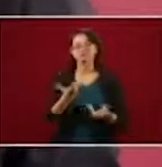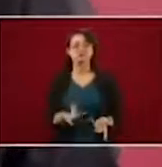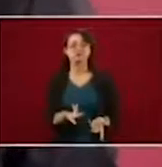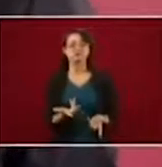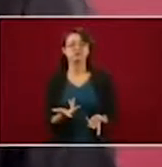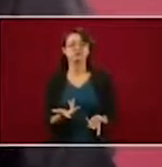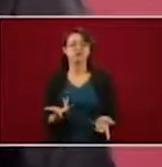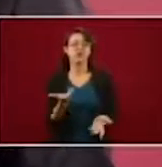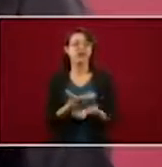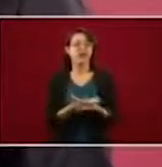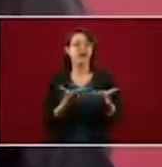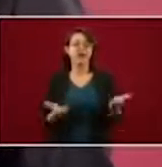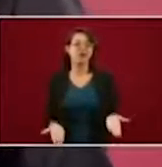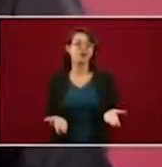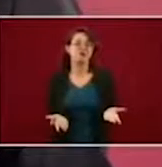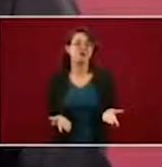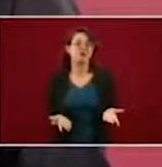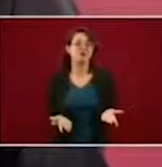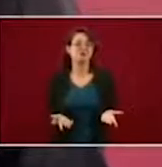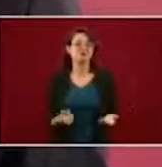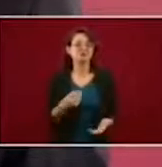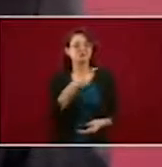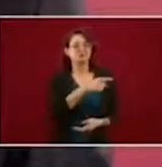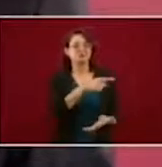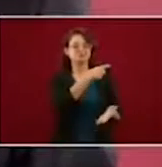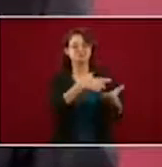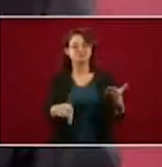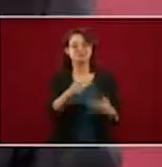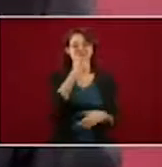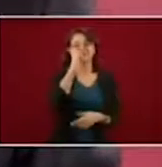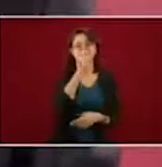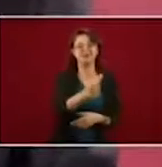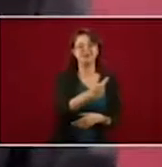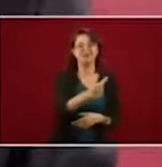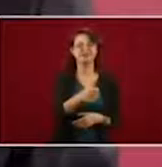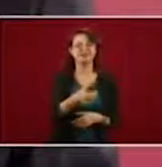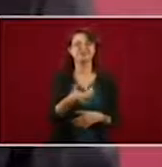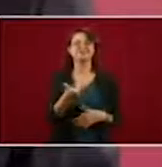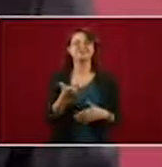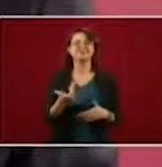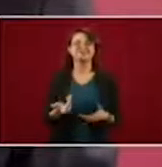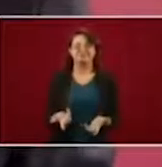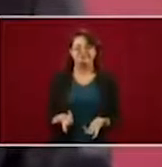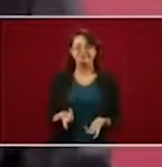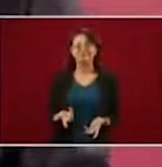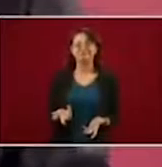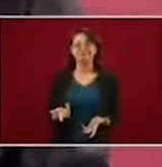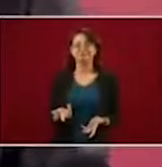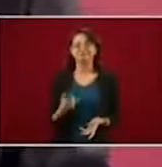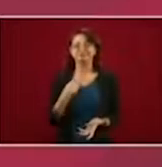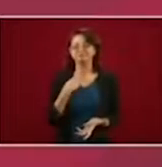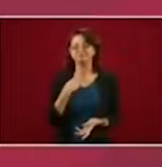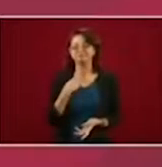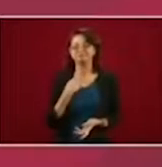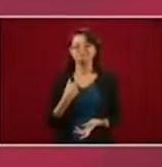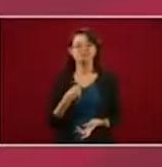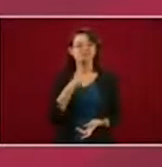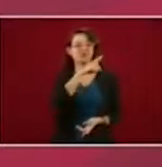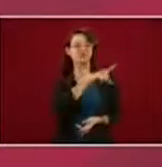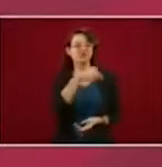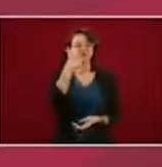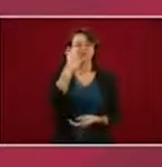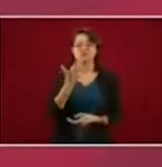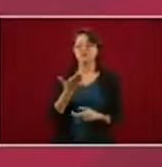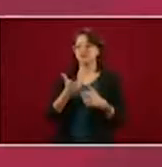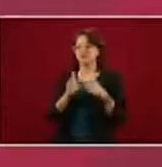y resulta que no tienen los medicamentos y quieren ellos este seguir teniendo